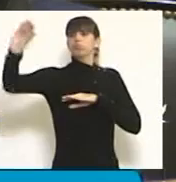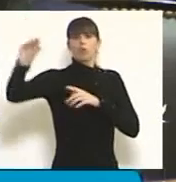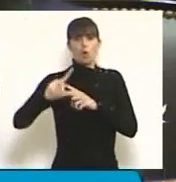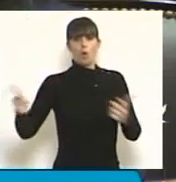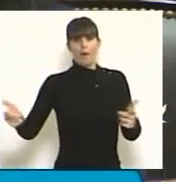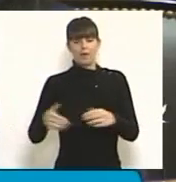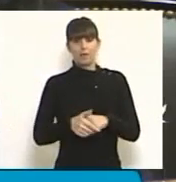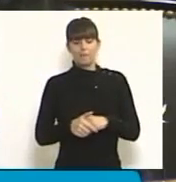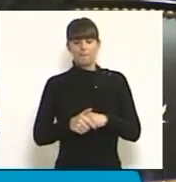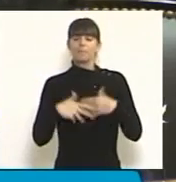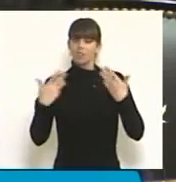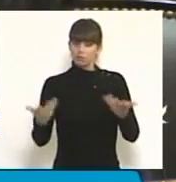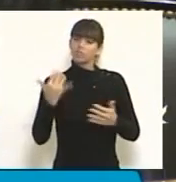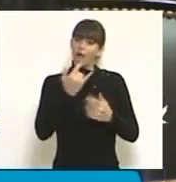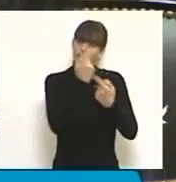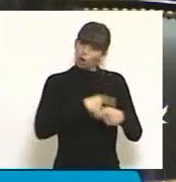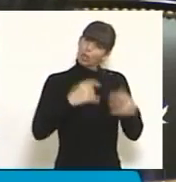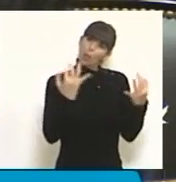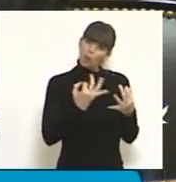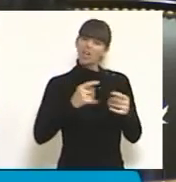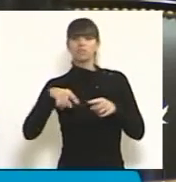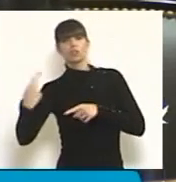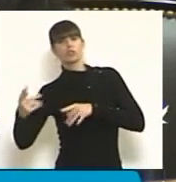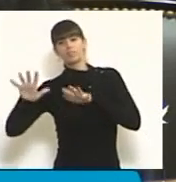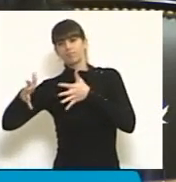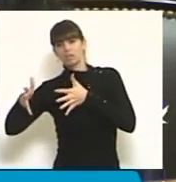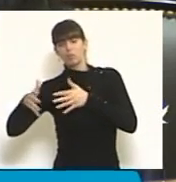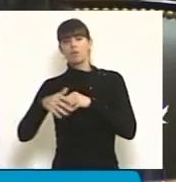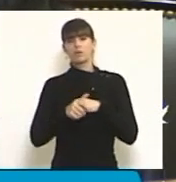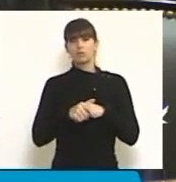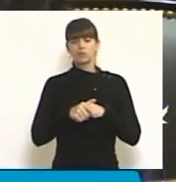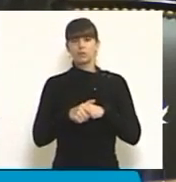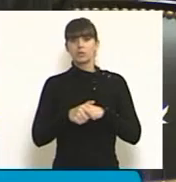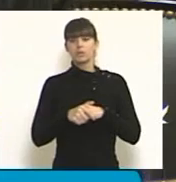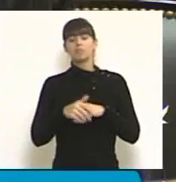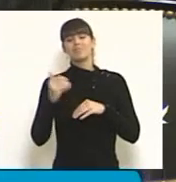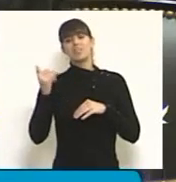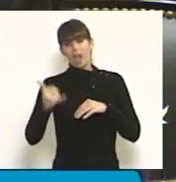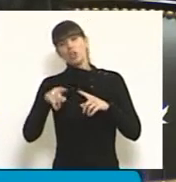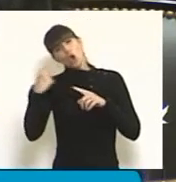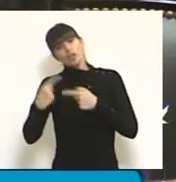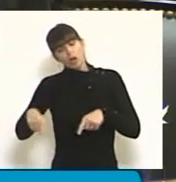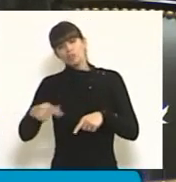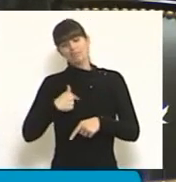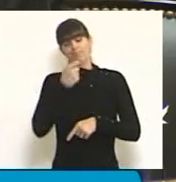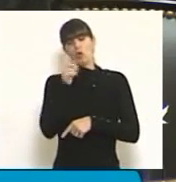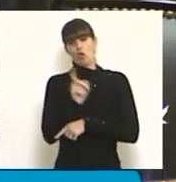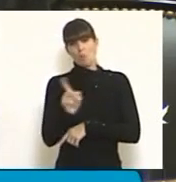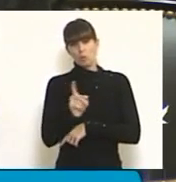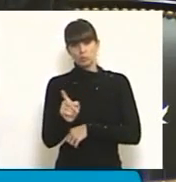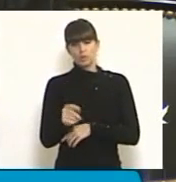resumen, hay cosas buenas y otras no tan buenas. Hay otras que realmente no son de mi agrado, como